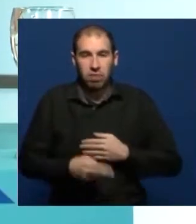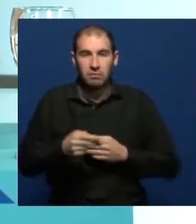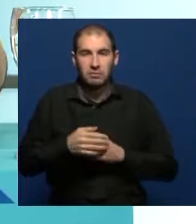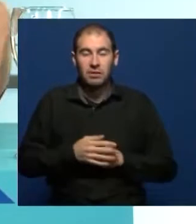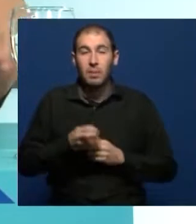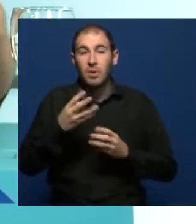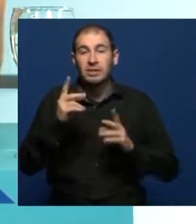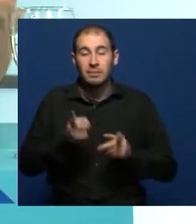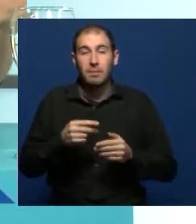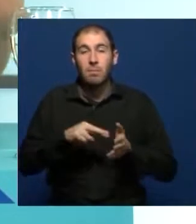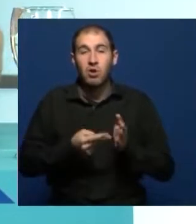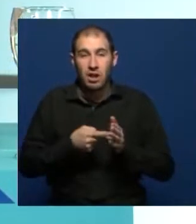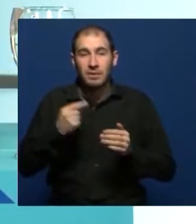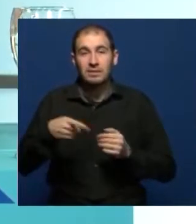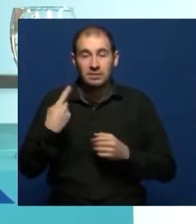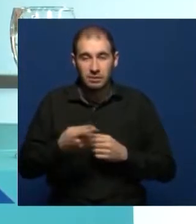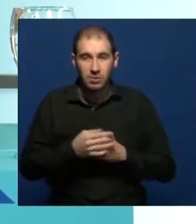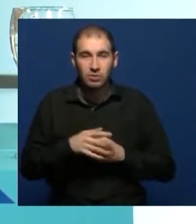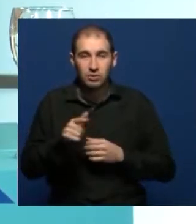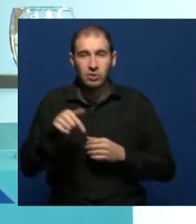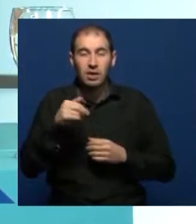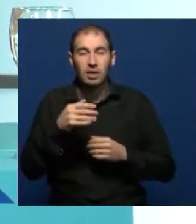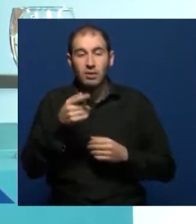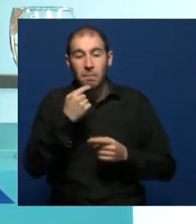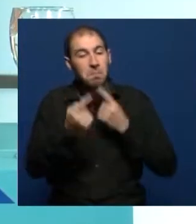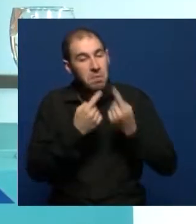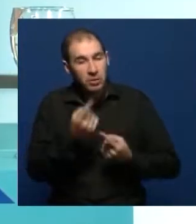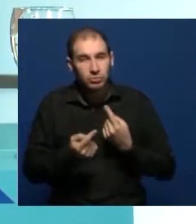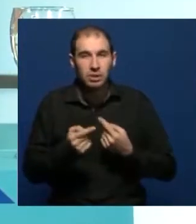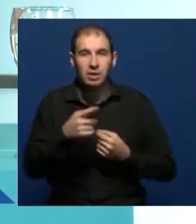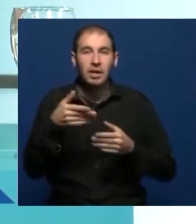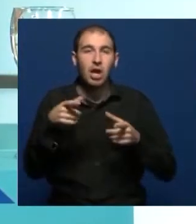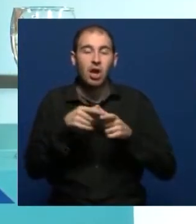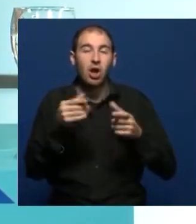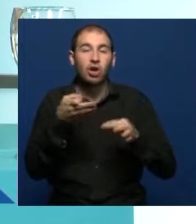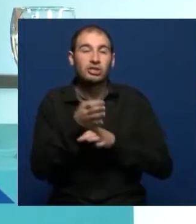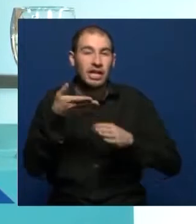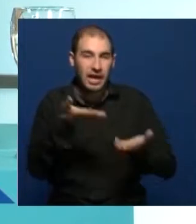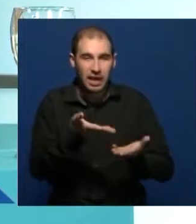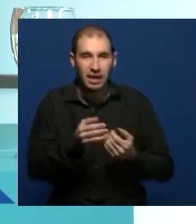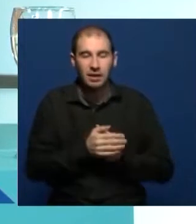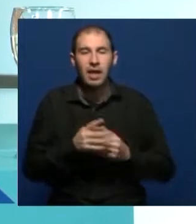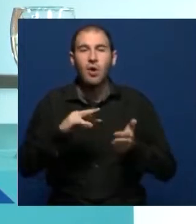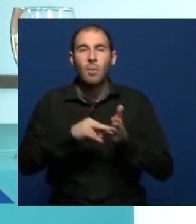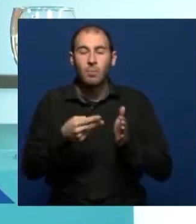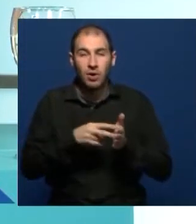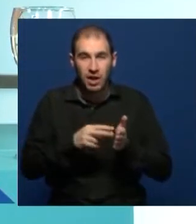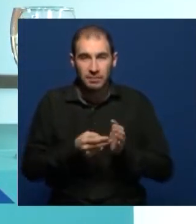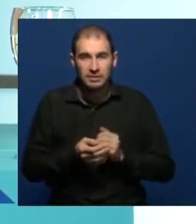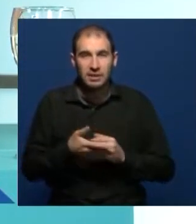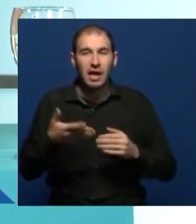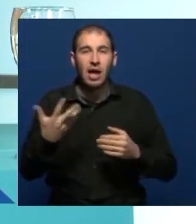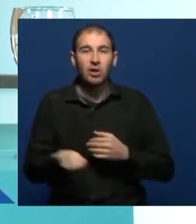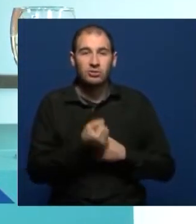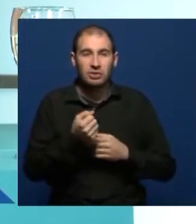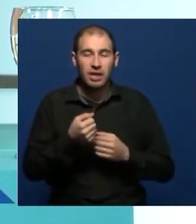un problema que recurrentemente nos hemos encontrado en consultas en la consejería. Las dificultades que hay para acceder